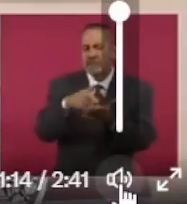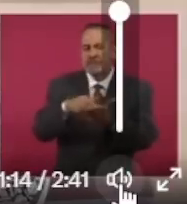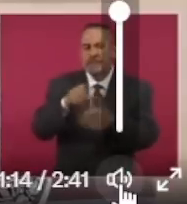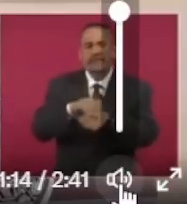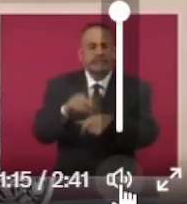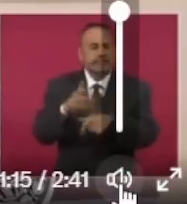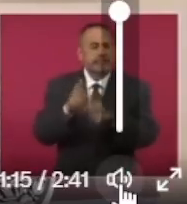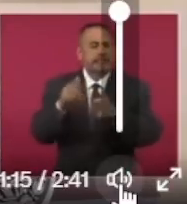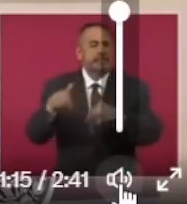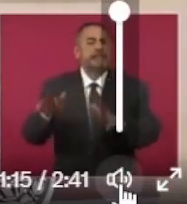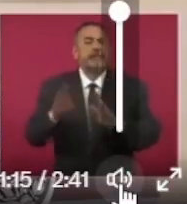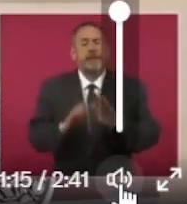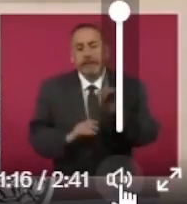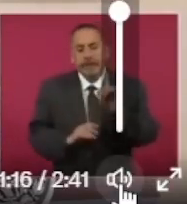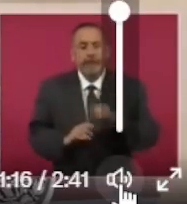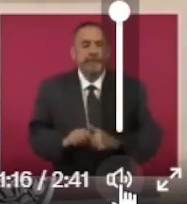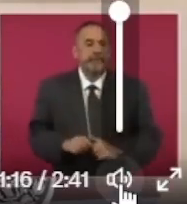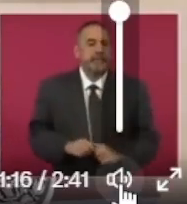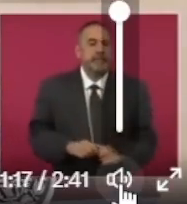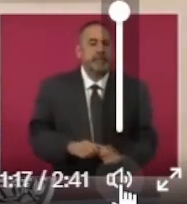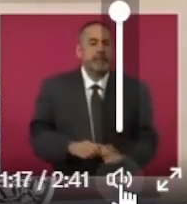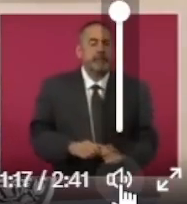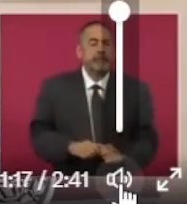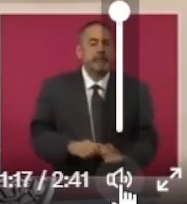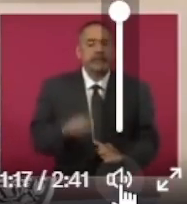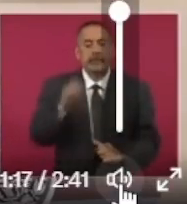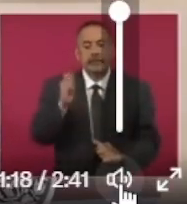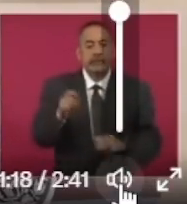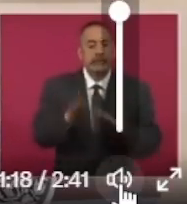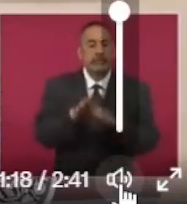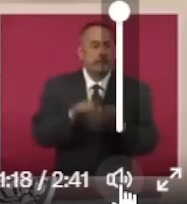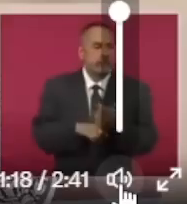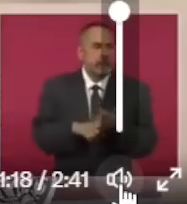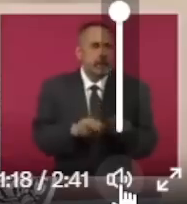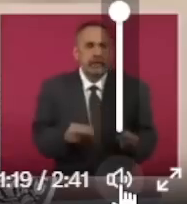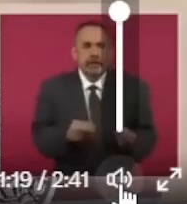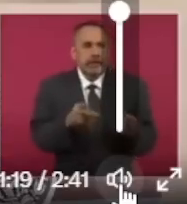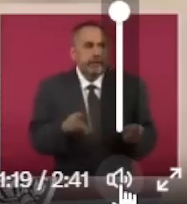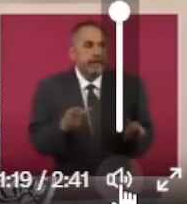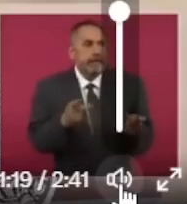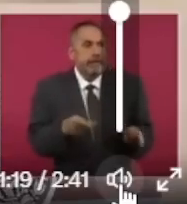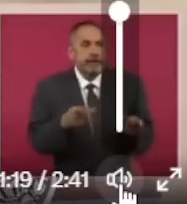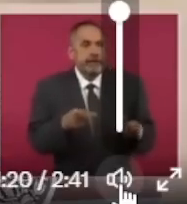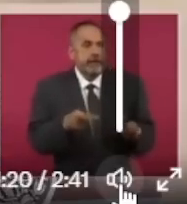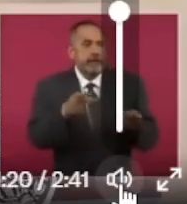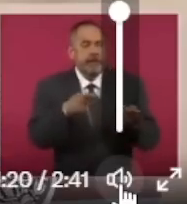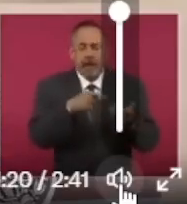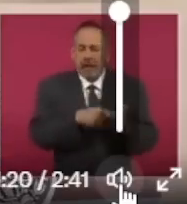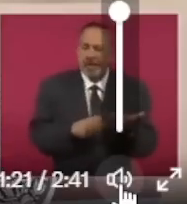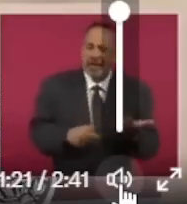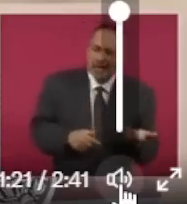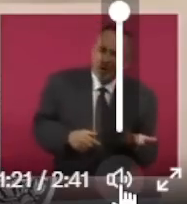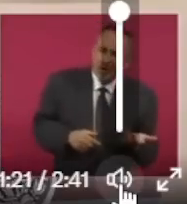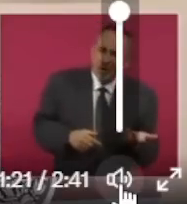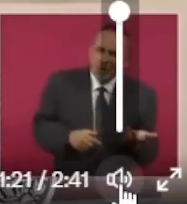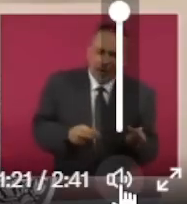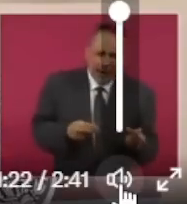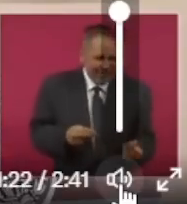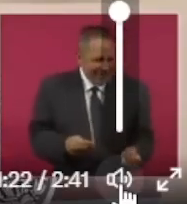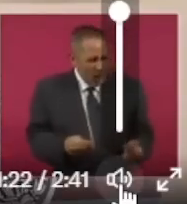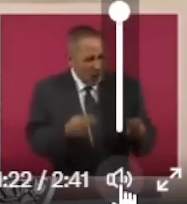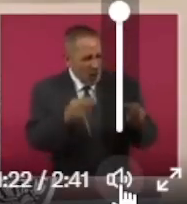el asunto es la comercialización el hacer un negocio de